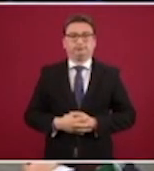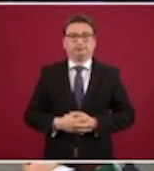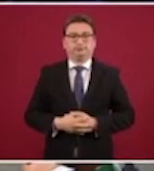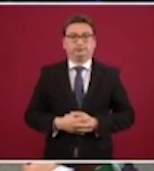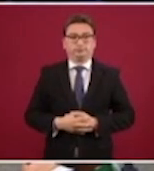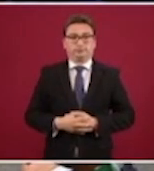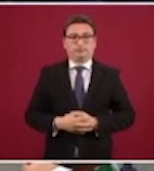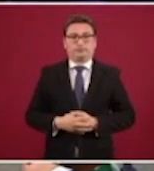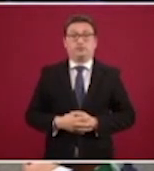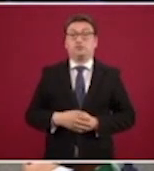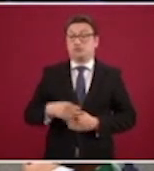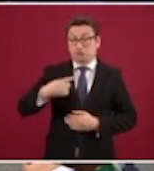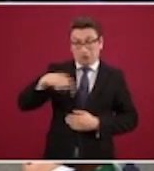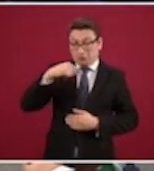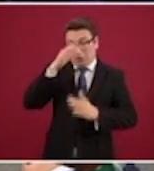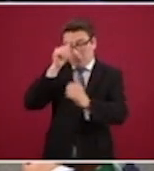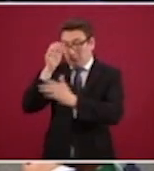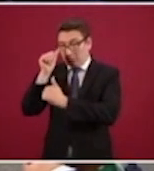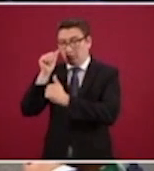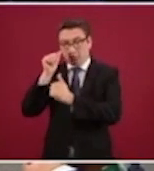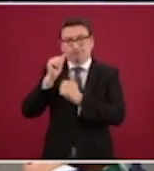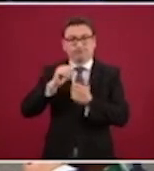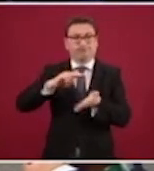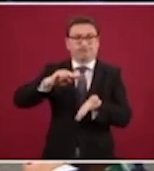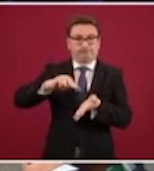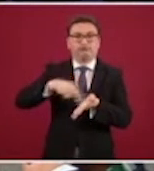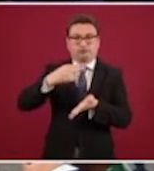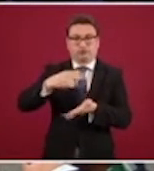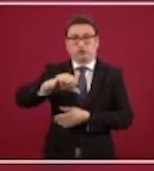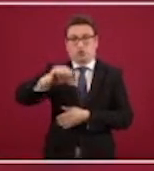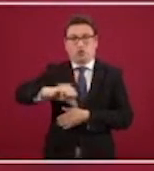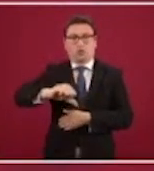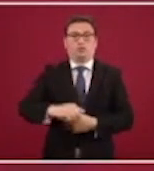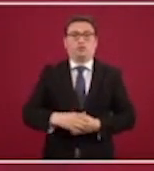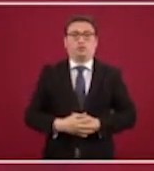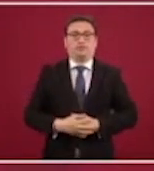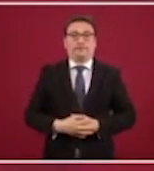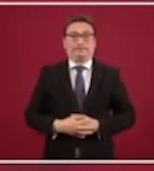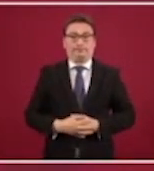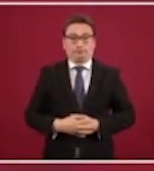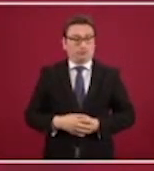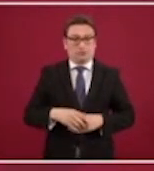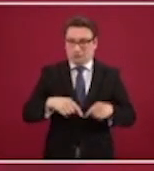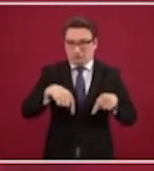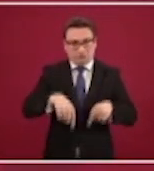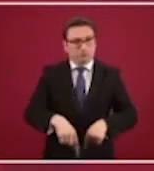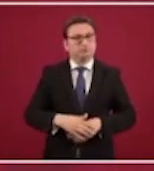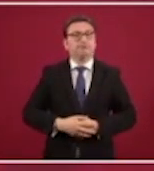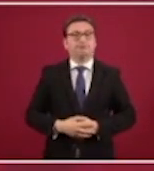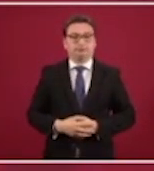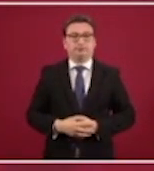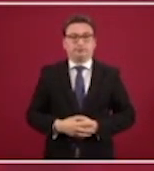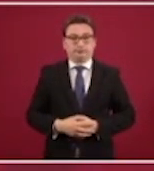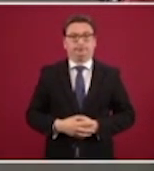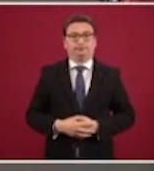se va a firmar este convenio el día de hoy, aquí lo